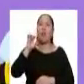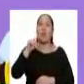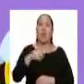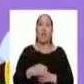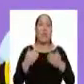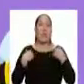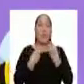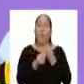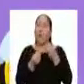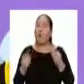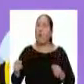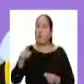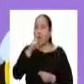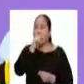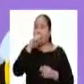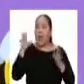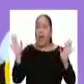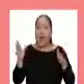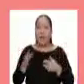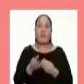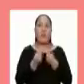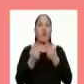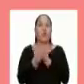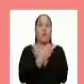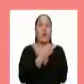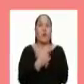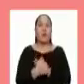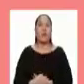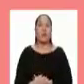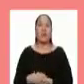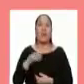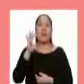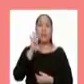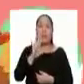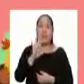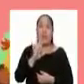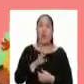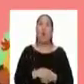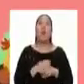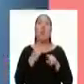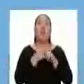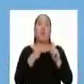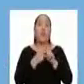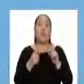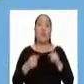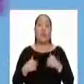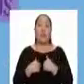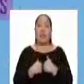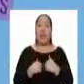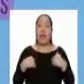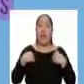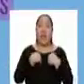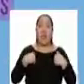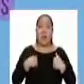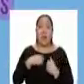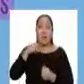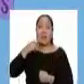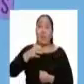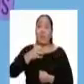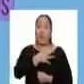de aves y mariposas sobre la Tierra. Uno de los 5 primeros en cantidad de mamíferos, peces de agua dulce y